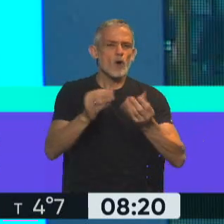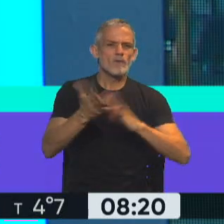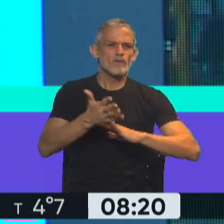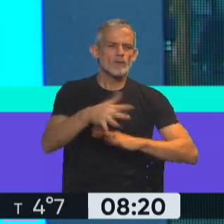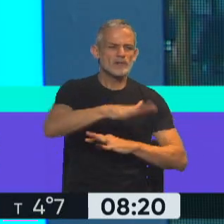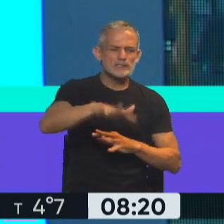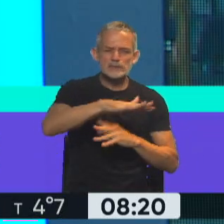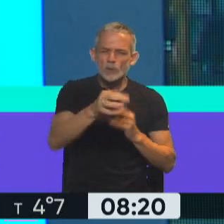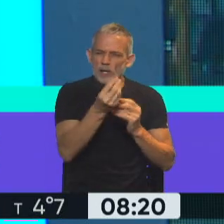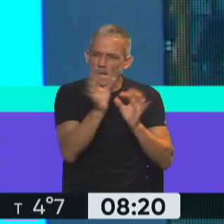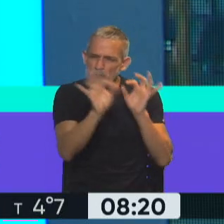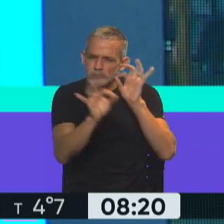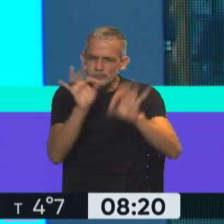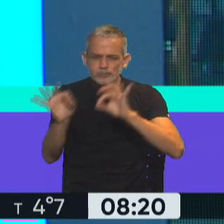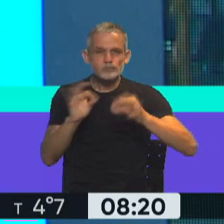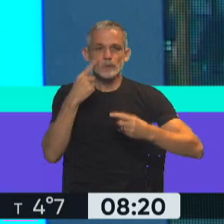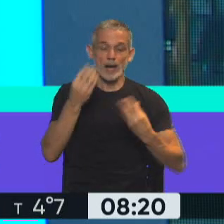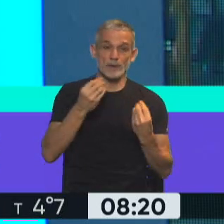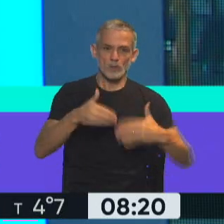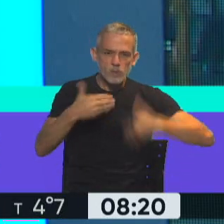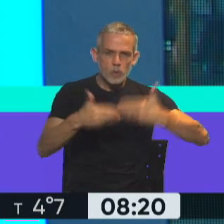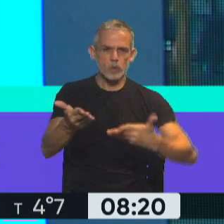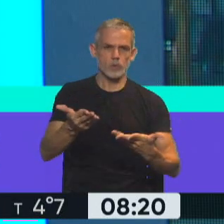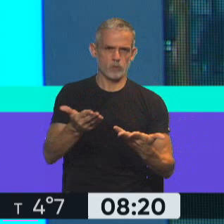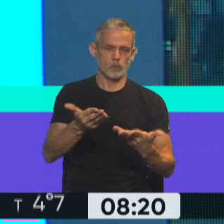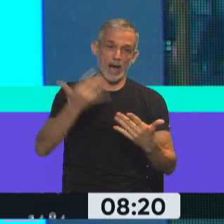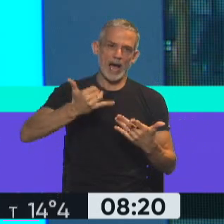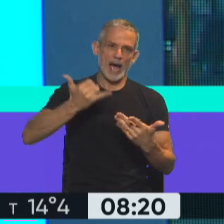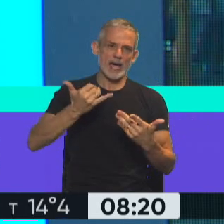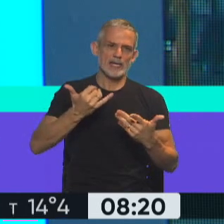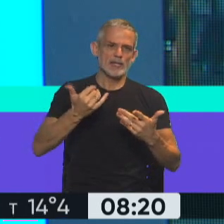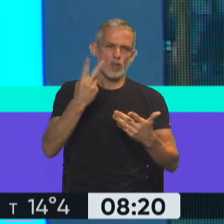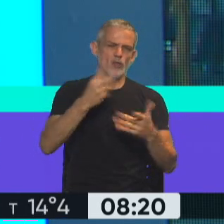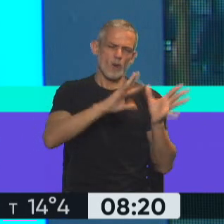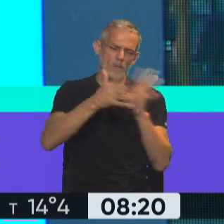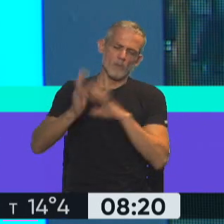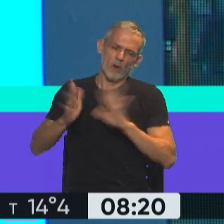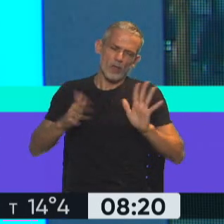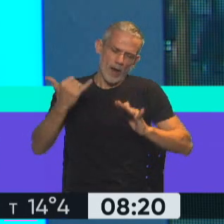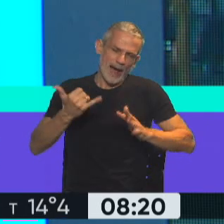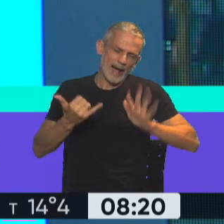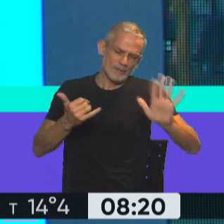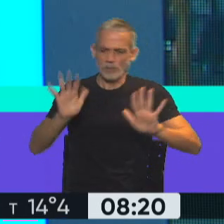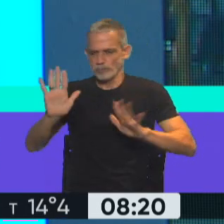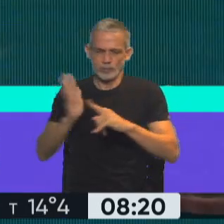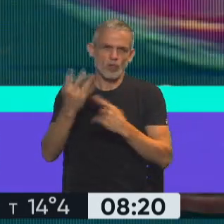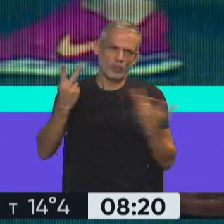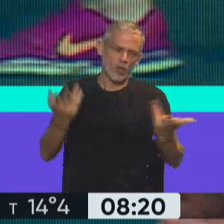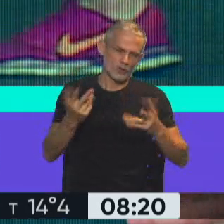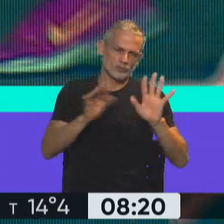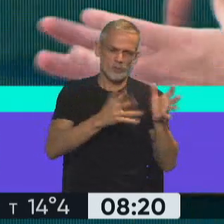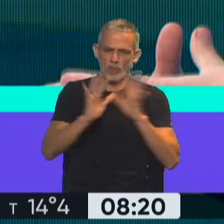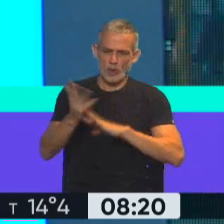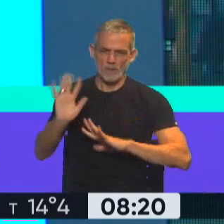sectores estratégicos? Hay que empezar a discutir en materia de modelo, porque sí es cierto, es verdad que hay dos modelos en juego. En eso hay una realidad. Lo que me parece que